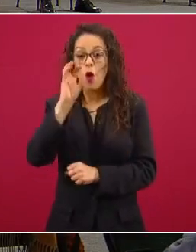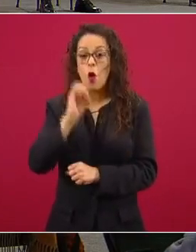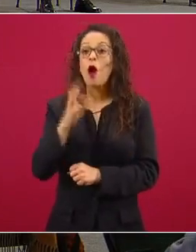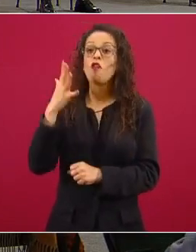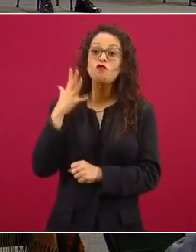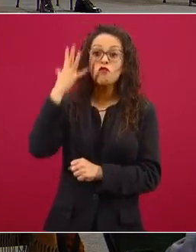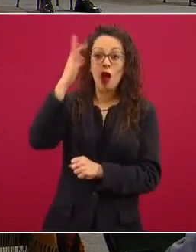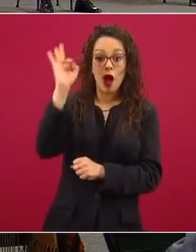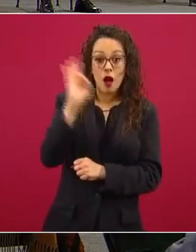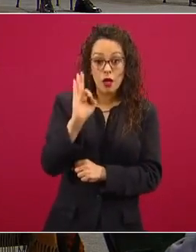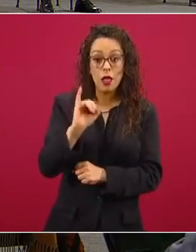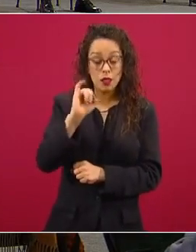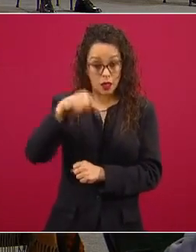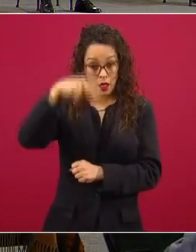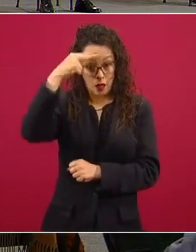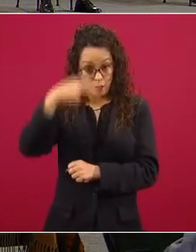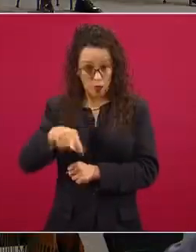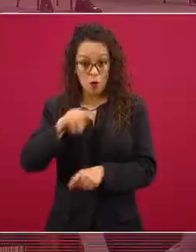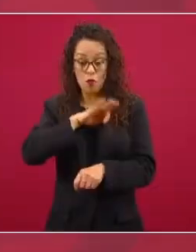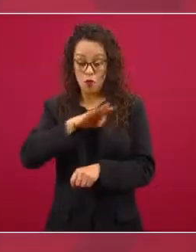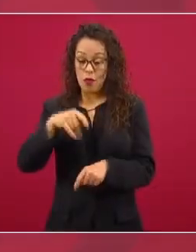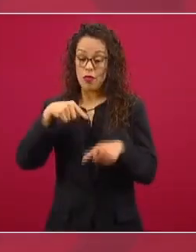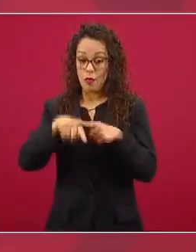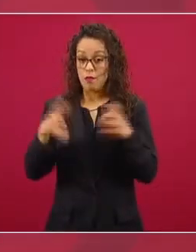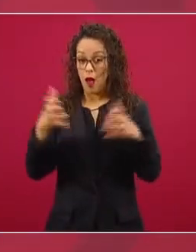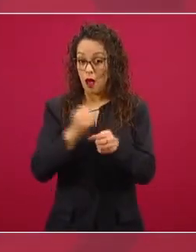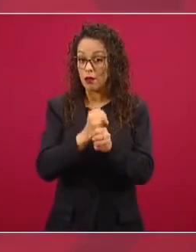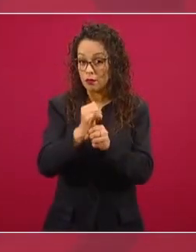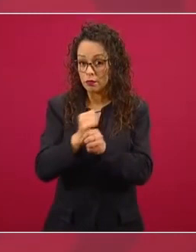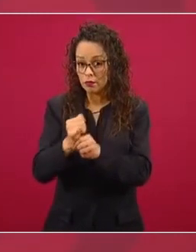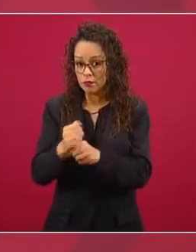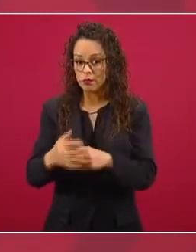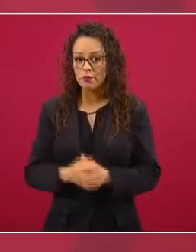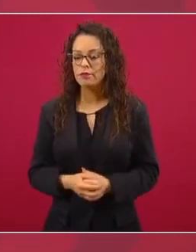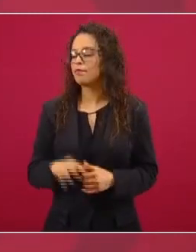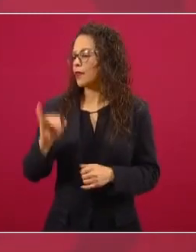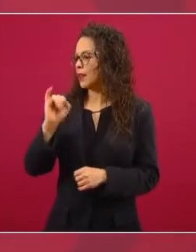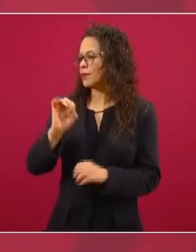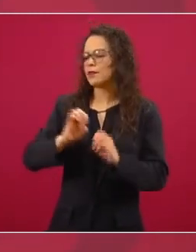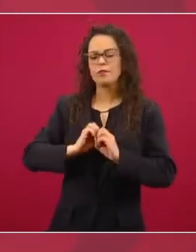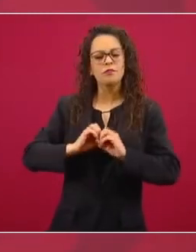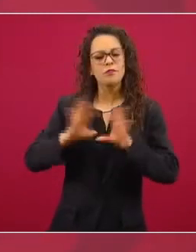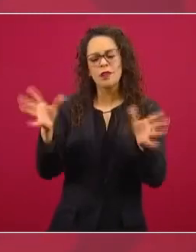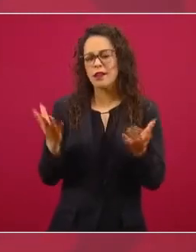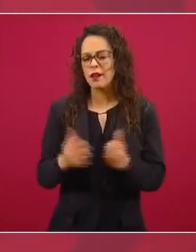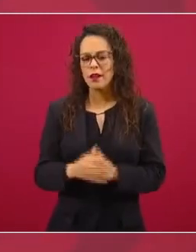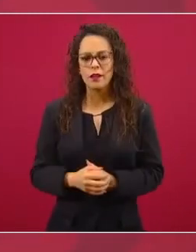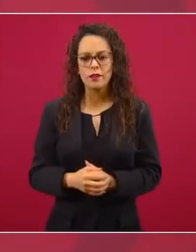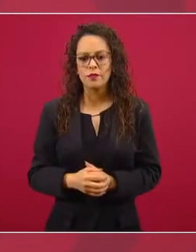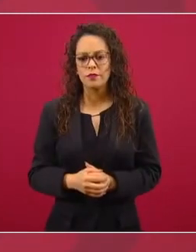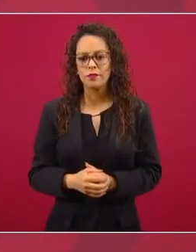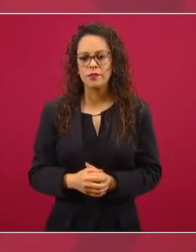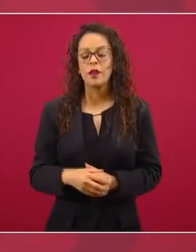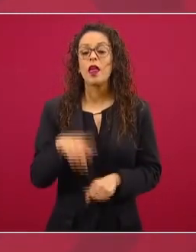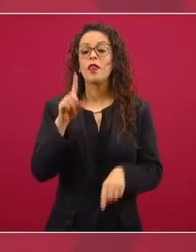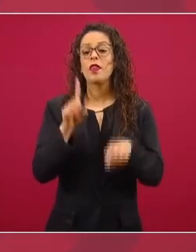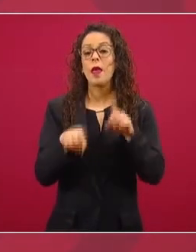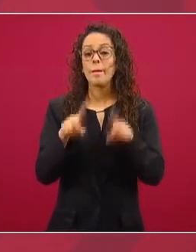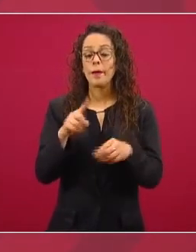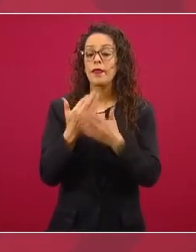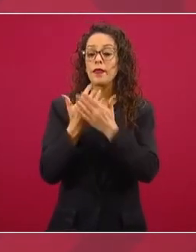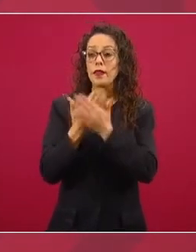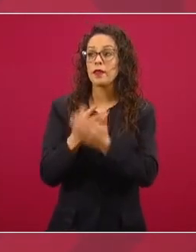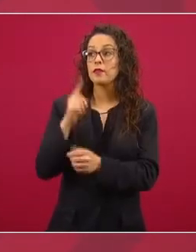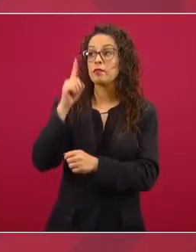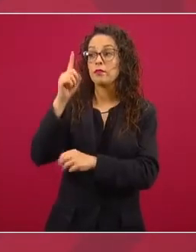lo haga. Desde luego, a partir de la investigación, de los resultados de la